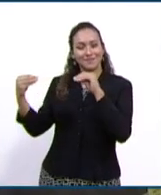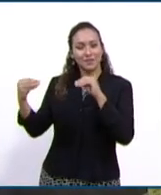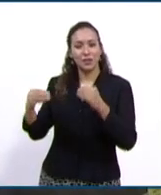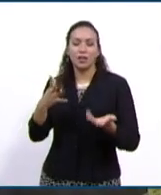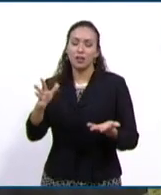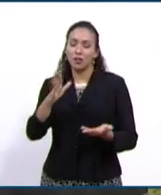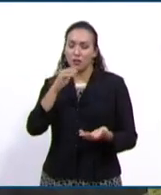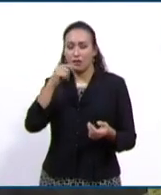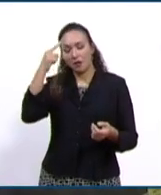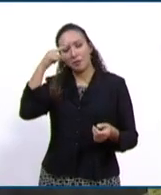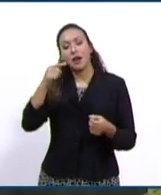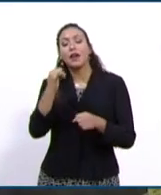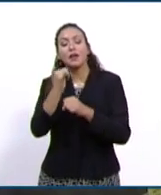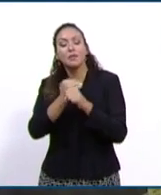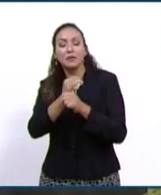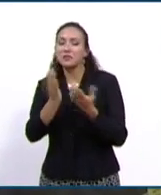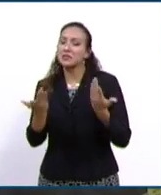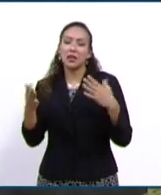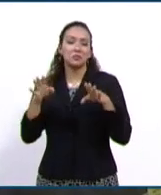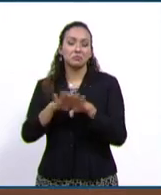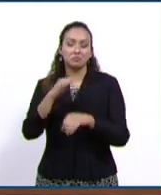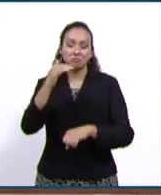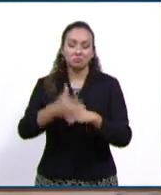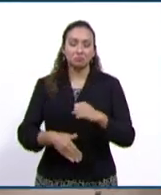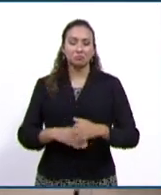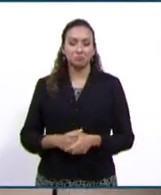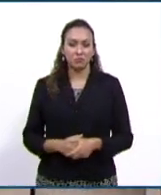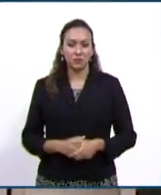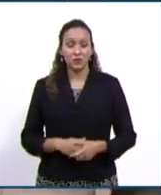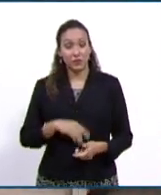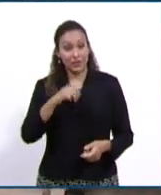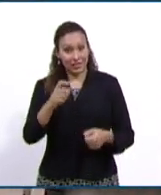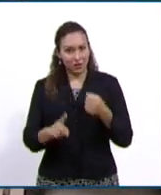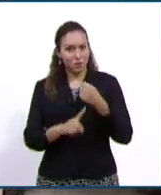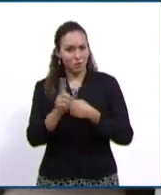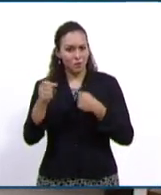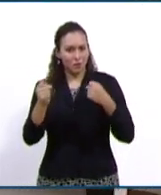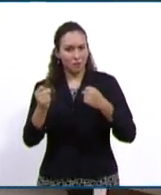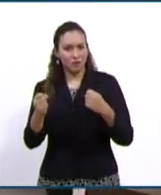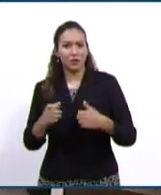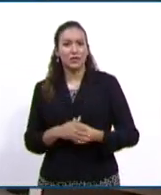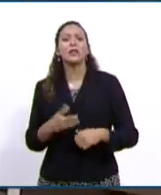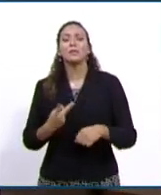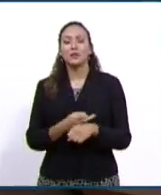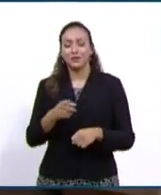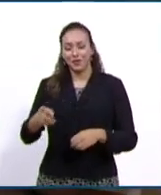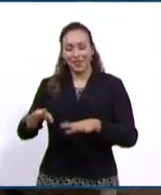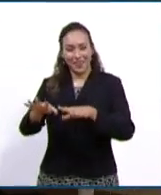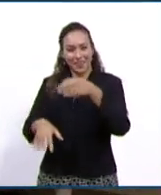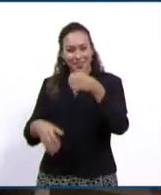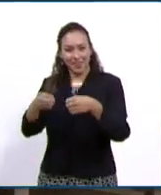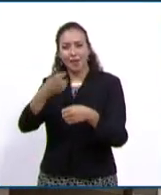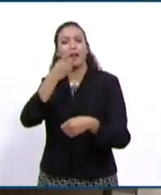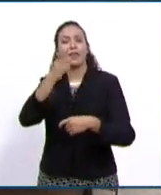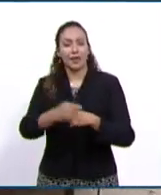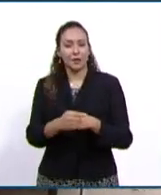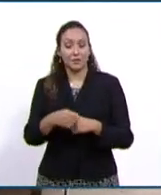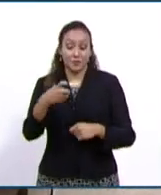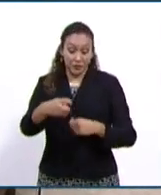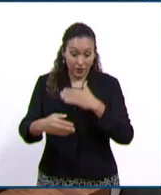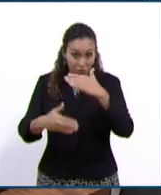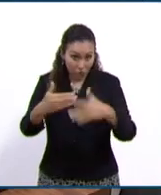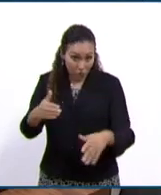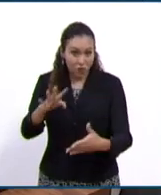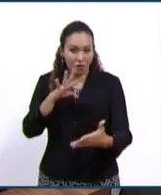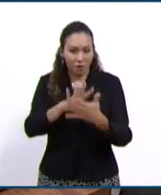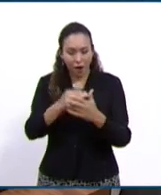firme el cierre de la investigación complementaria. Al resolver una contradicción de criterios, la sala argumentó que, en el proceso penal acusatorio,